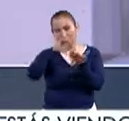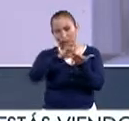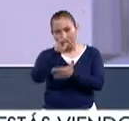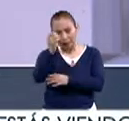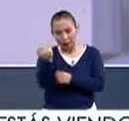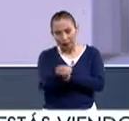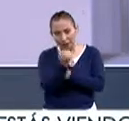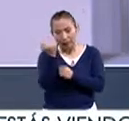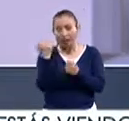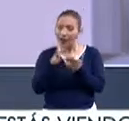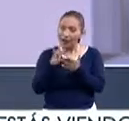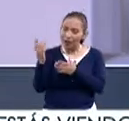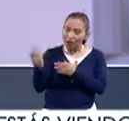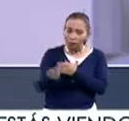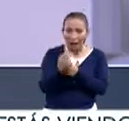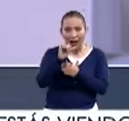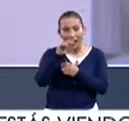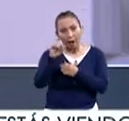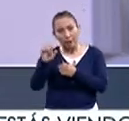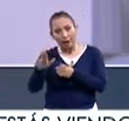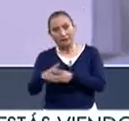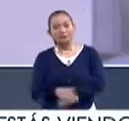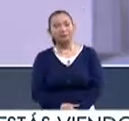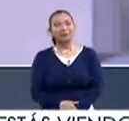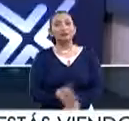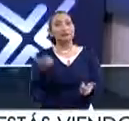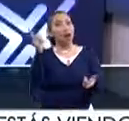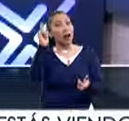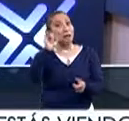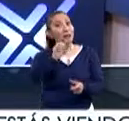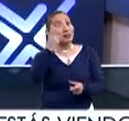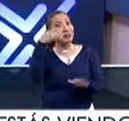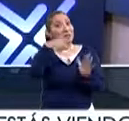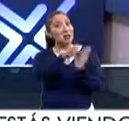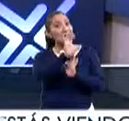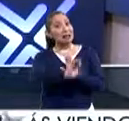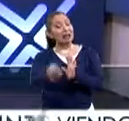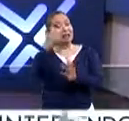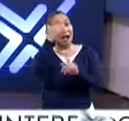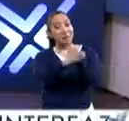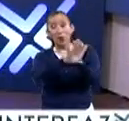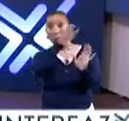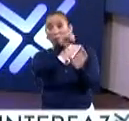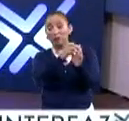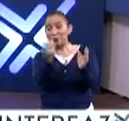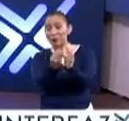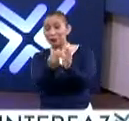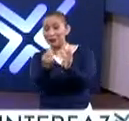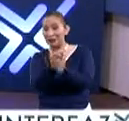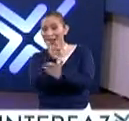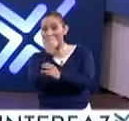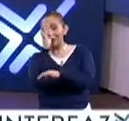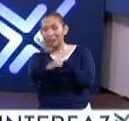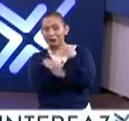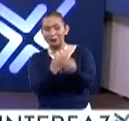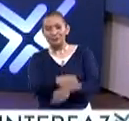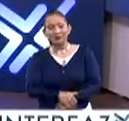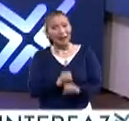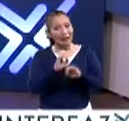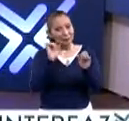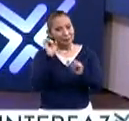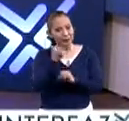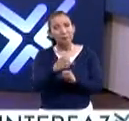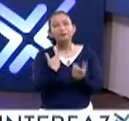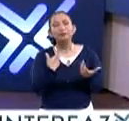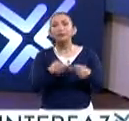éxitos gracias a ustedes sean la creciendo más gracias para los 23.500 terminen este curso de inglés para todos pero